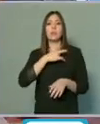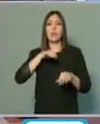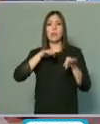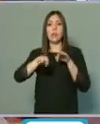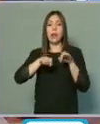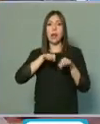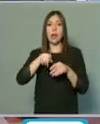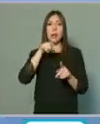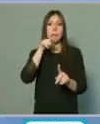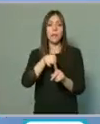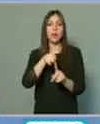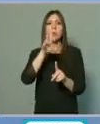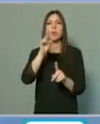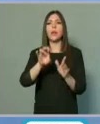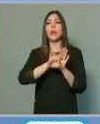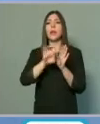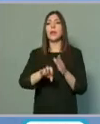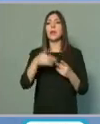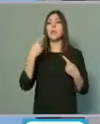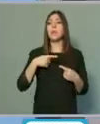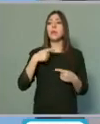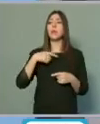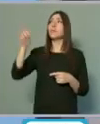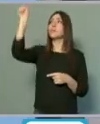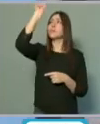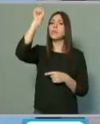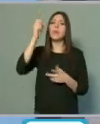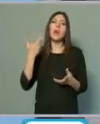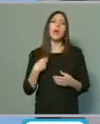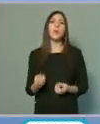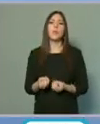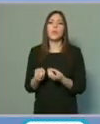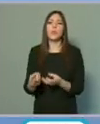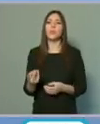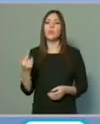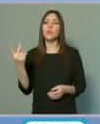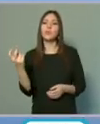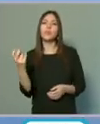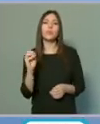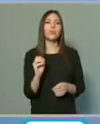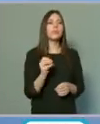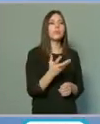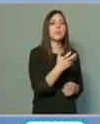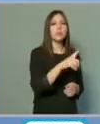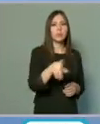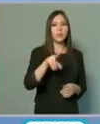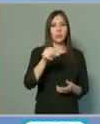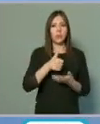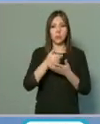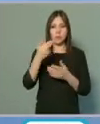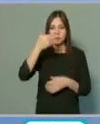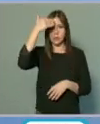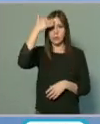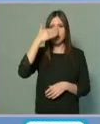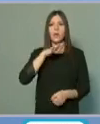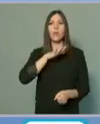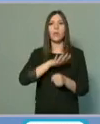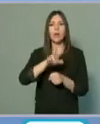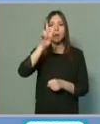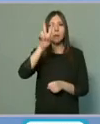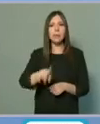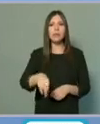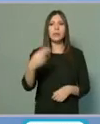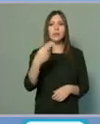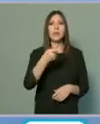sino más bien, pues le doy 2 pesos al que me está lavando el coche o le doy 5 pesos y eso no es una ayuda. Hay que saber qué es lo que realmente necesita